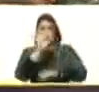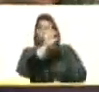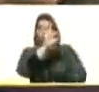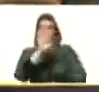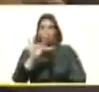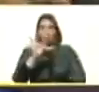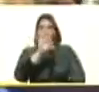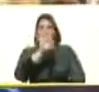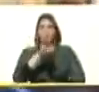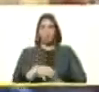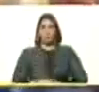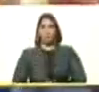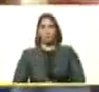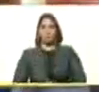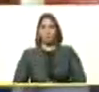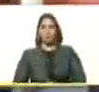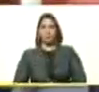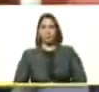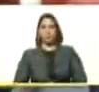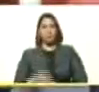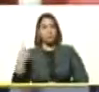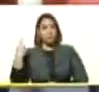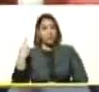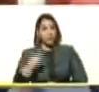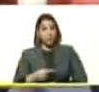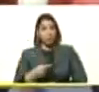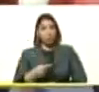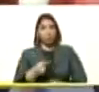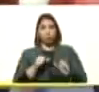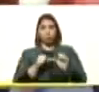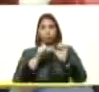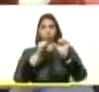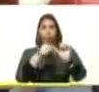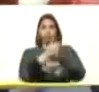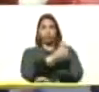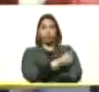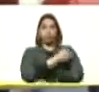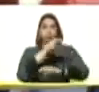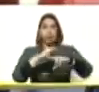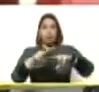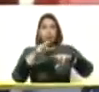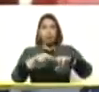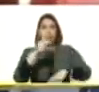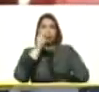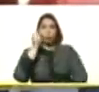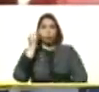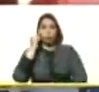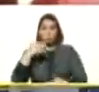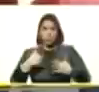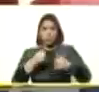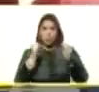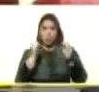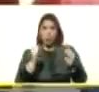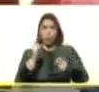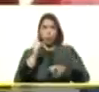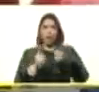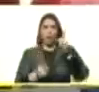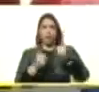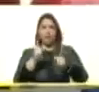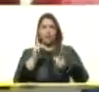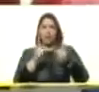96%. Y tenemos que seguir vacunando a los niños, es seguro. A veces alguna